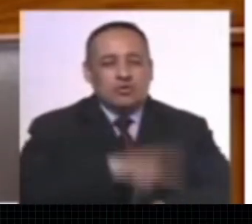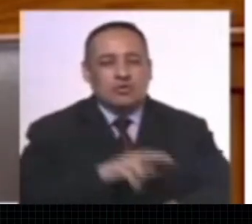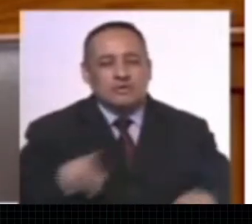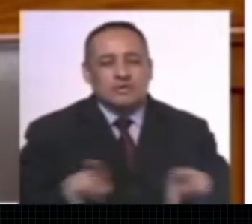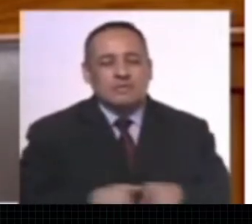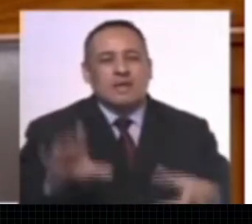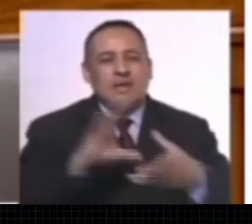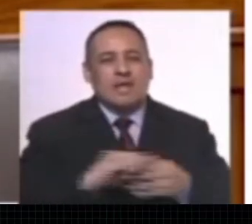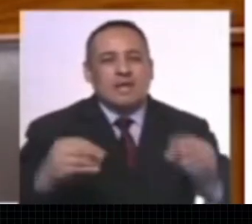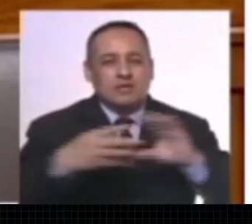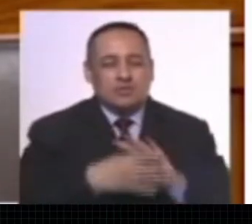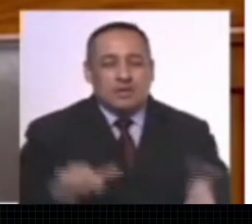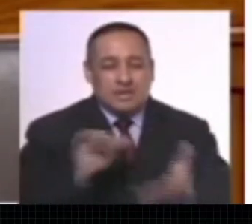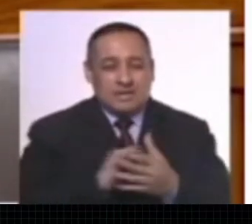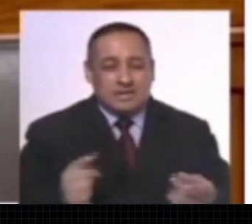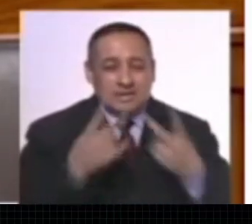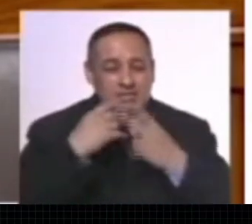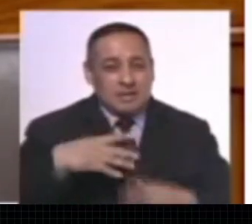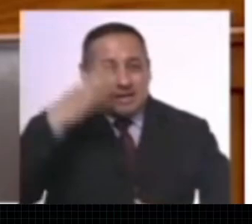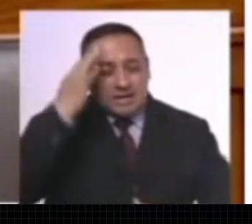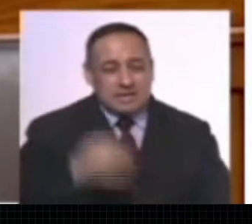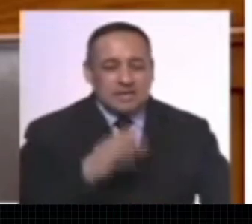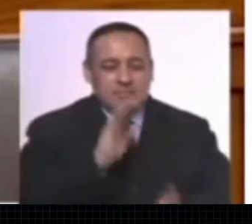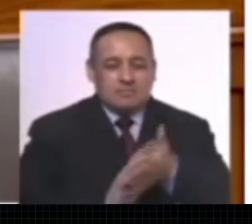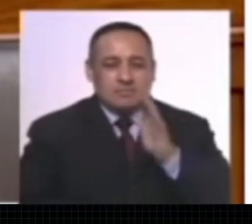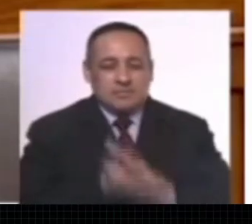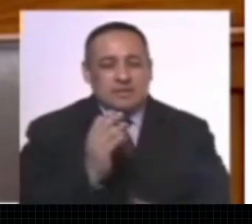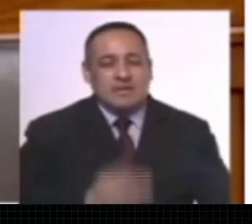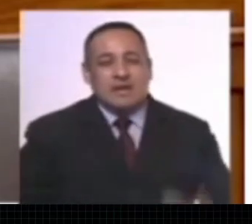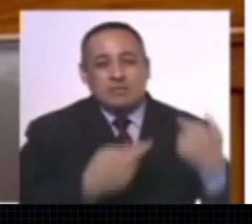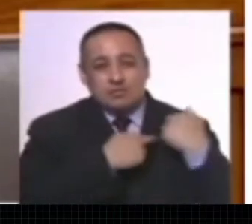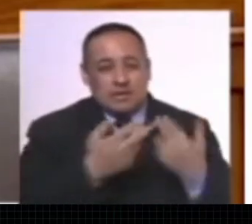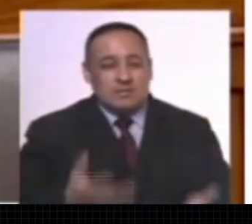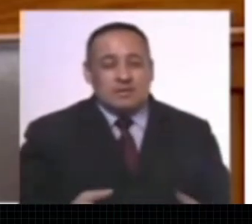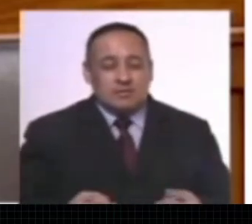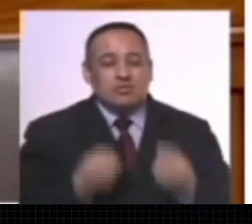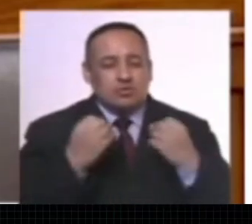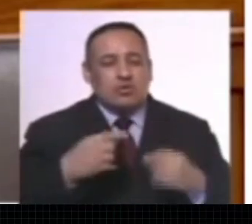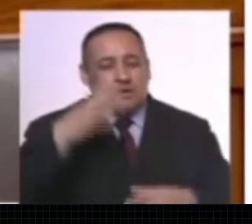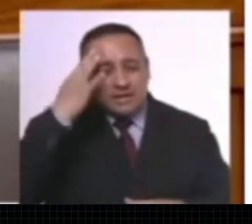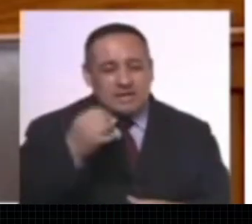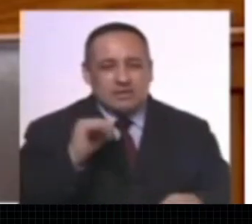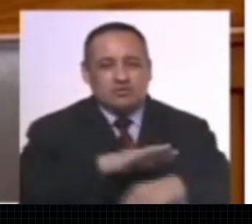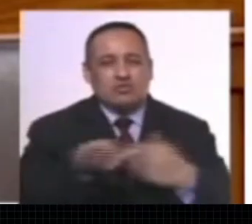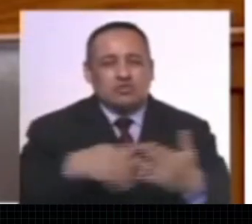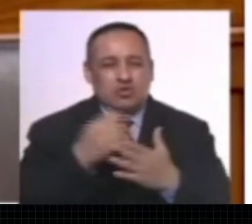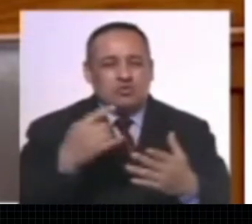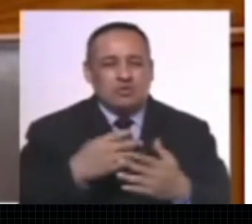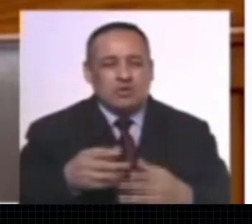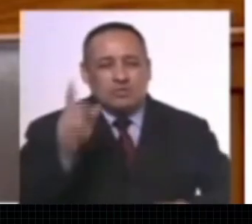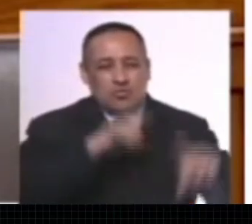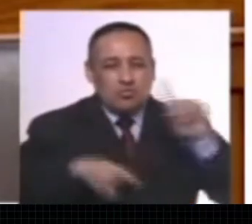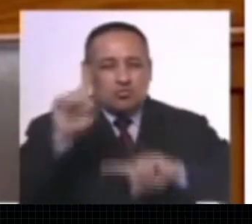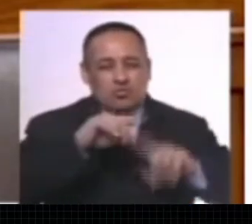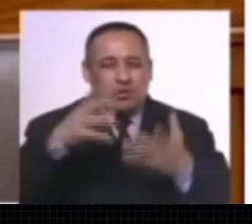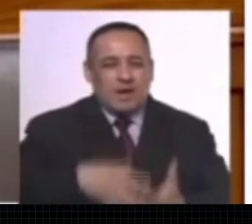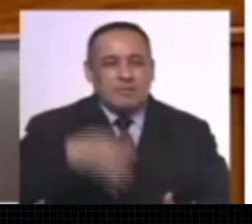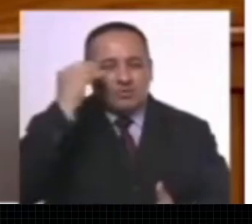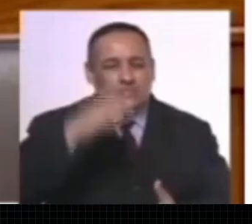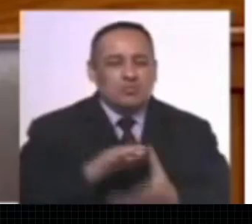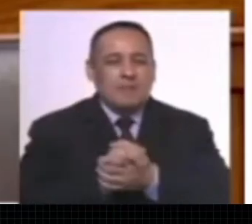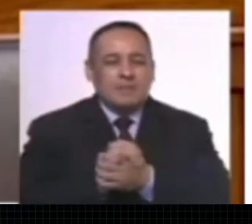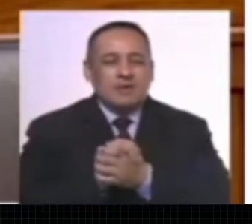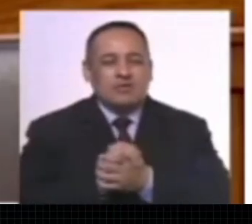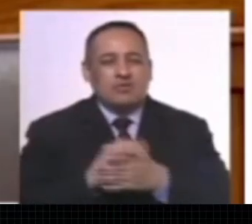a la historia se iba a librar de su responsabilidad? Seguro que esas mañas las aprendió de su